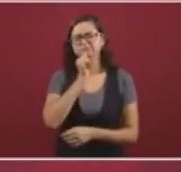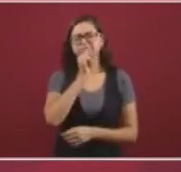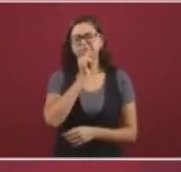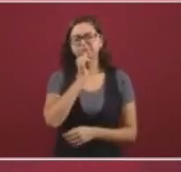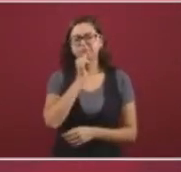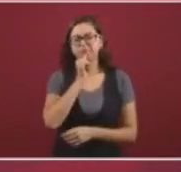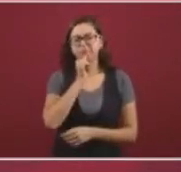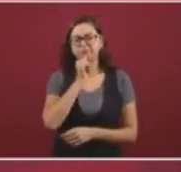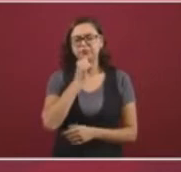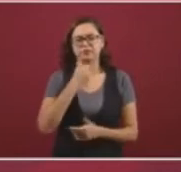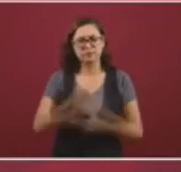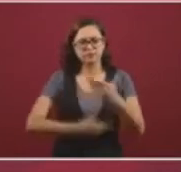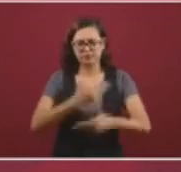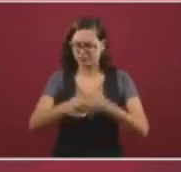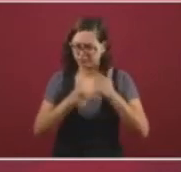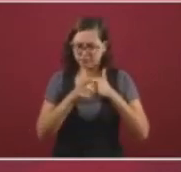¿no?, que se va a continuar.